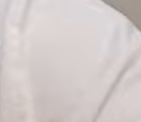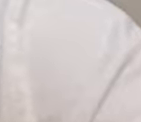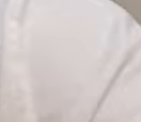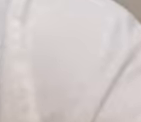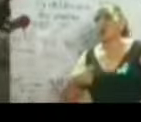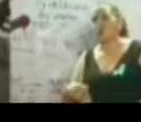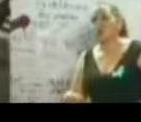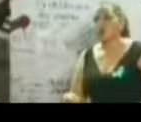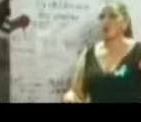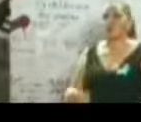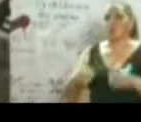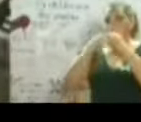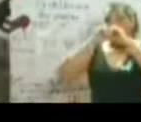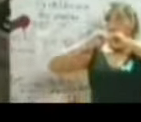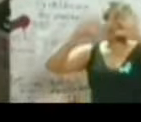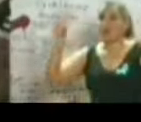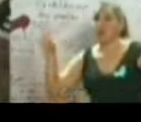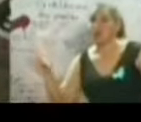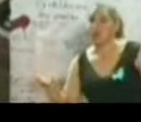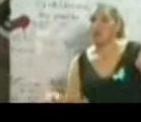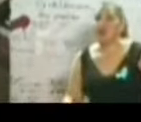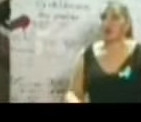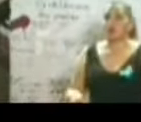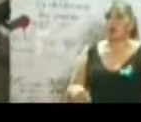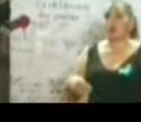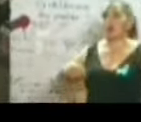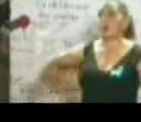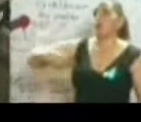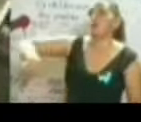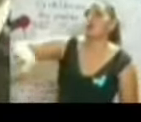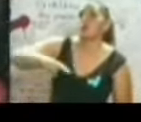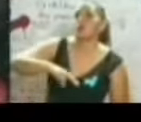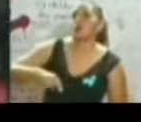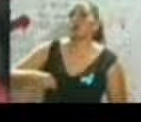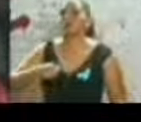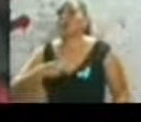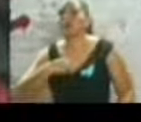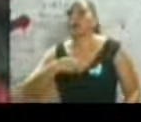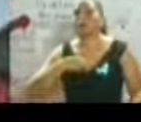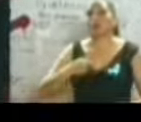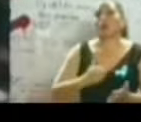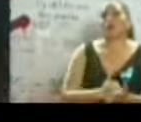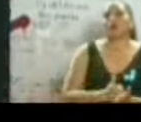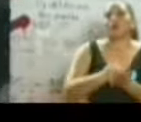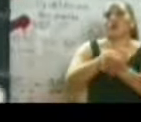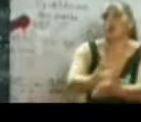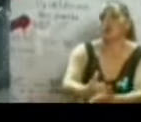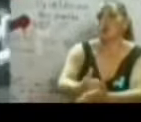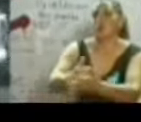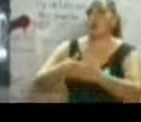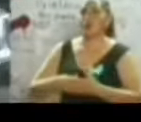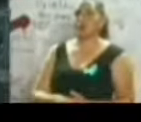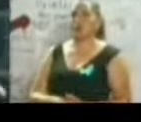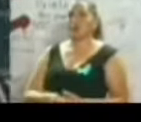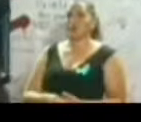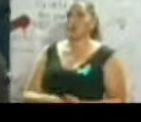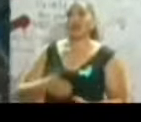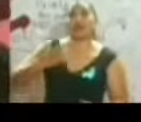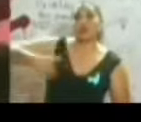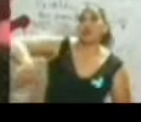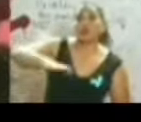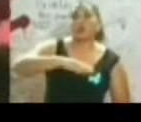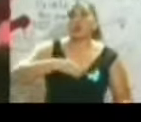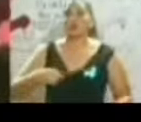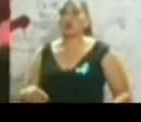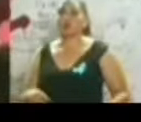de influencias. Van a contar conmigo porque ustedes saben que yo soy empresaria. Aquellas mujeres, como